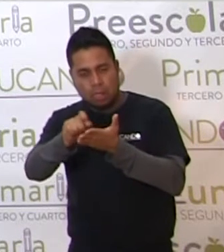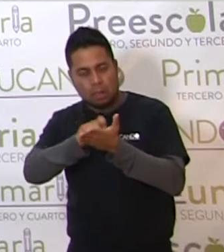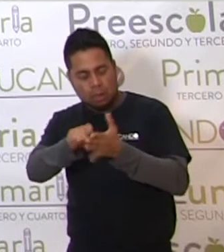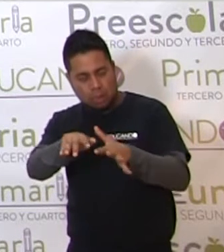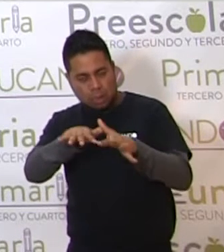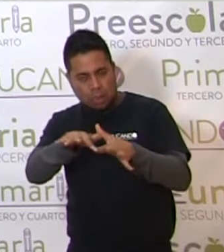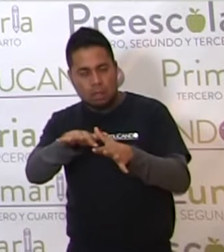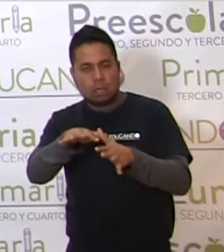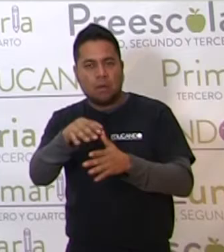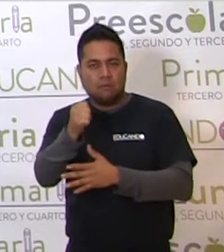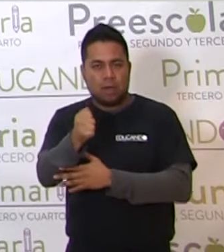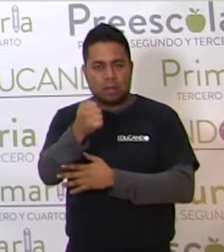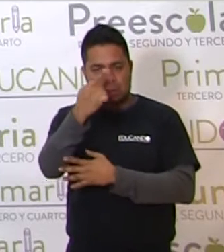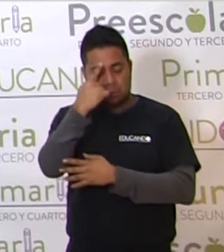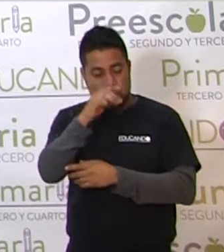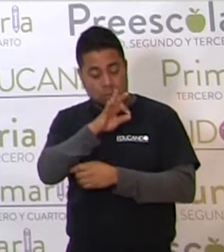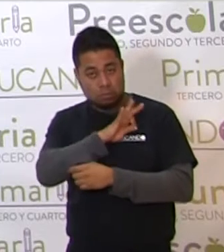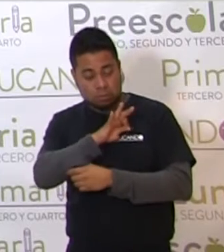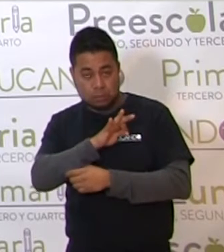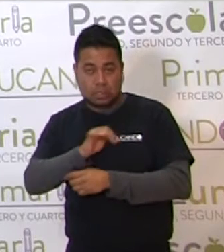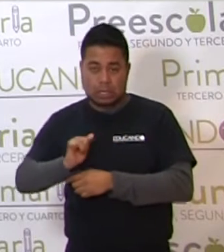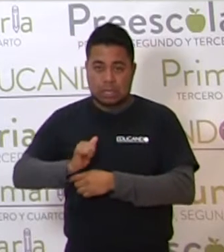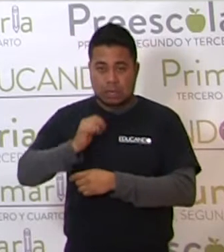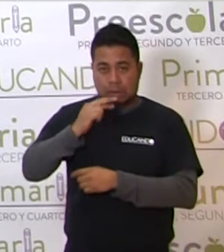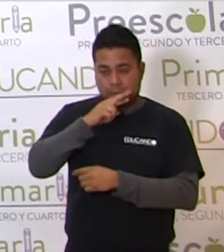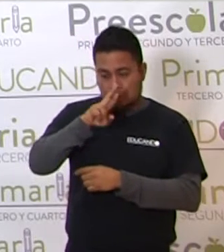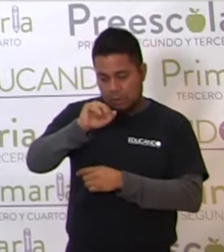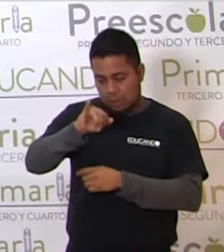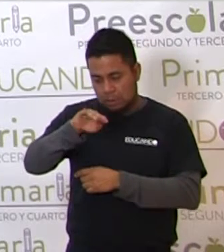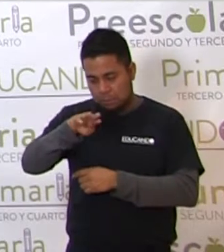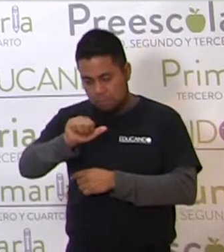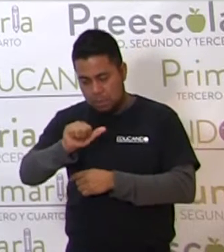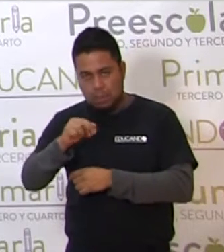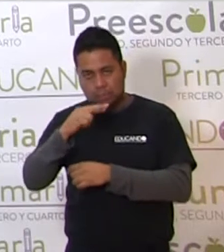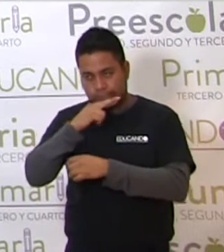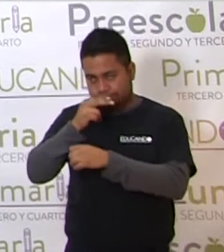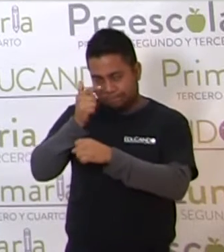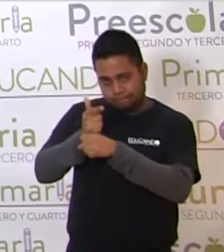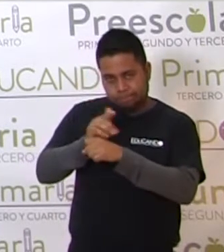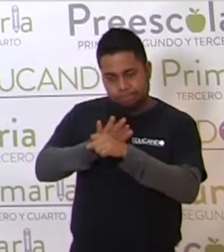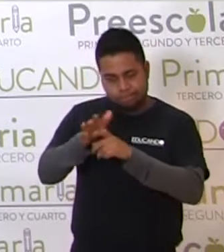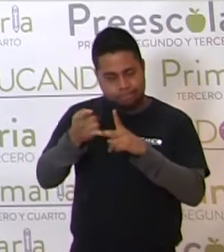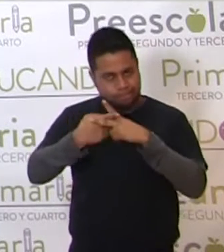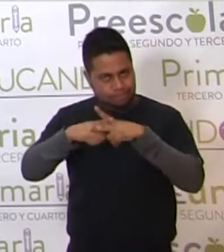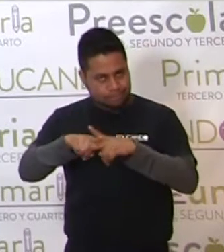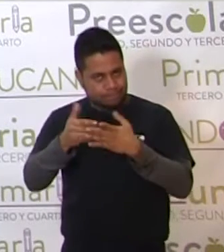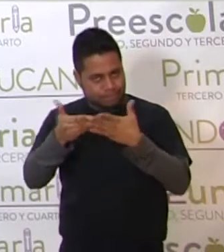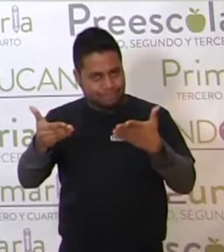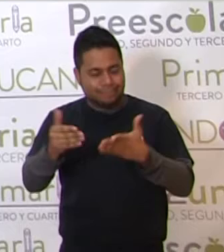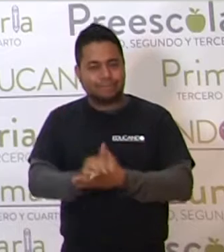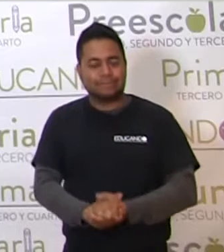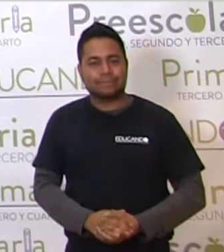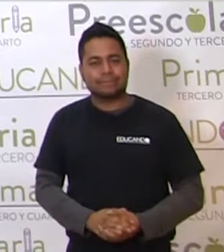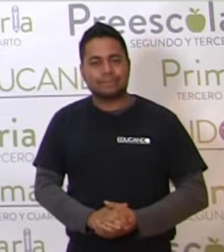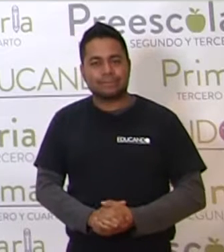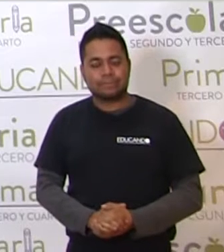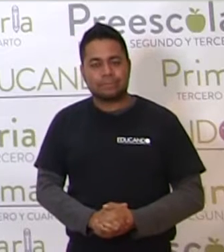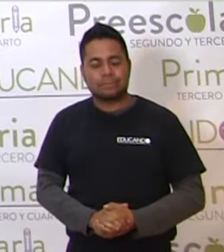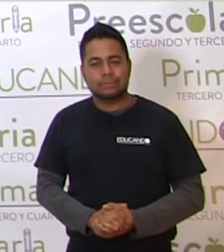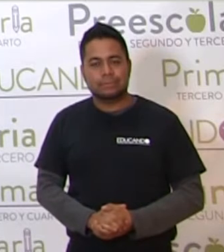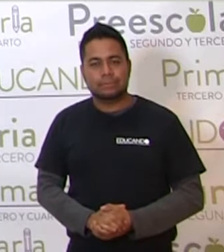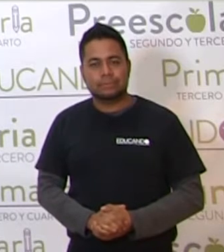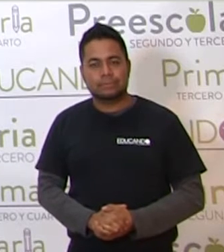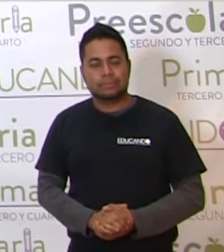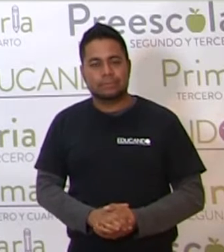permitir subrayar en el momento adecuado las rimas que vamos a identificar vamos a iniciar cuando